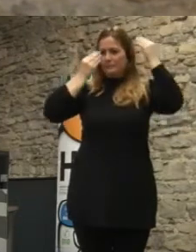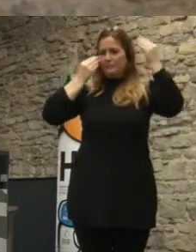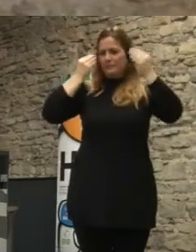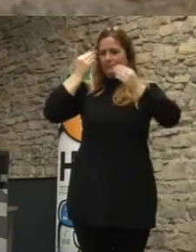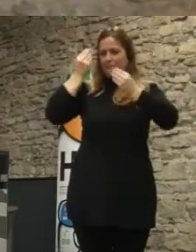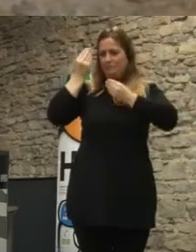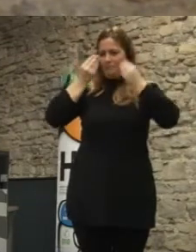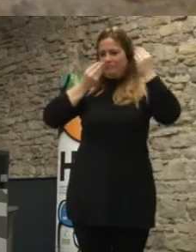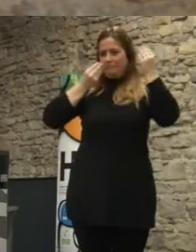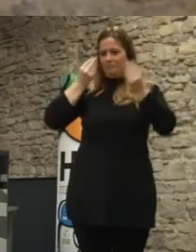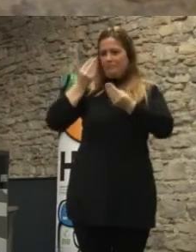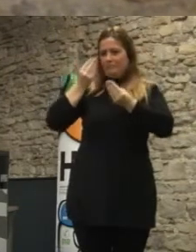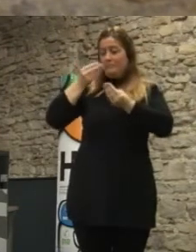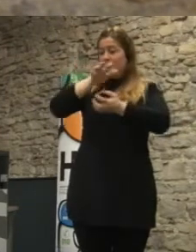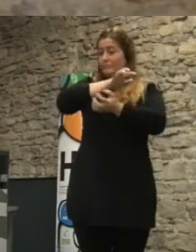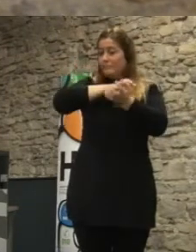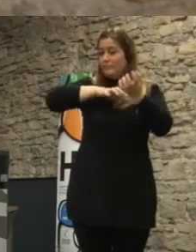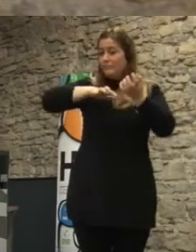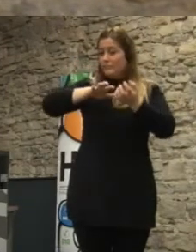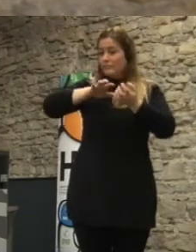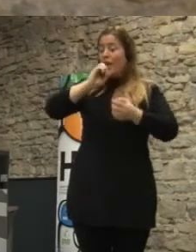Horrekin, bueno, ba, Oskar Rebollo daukagu.